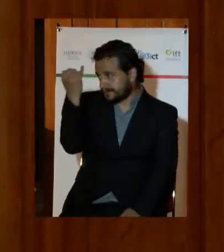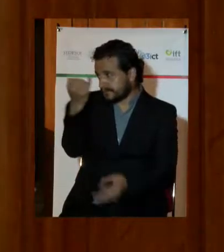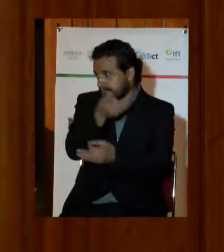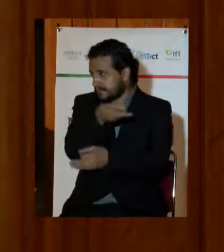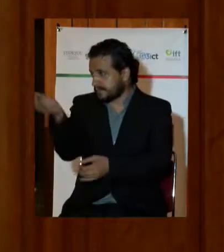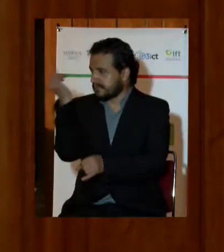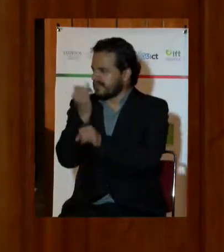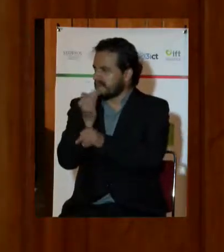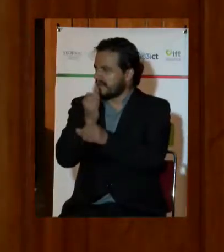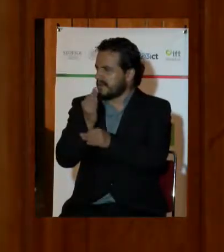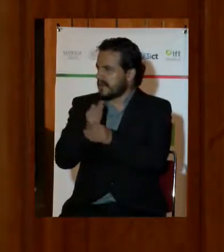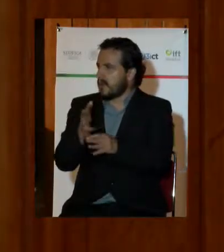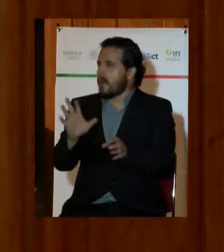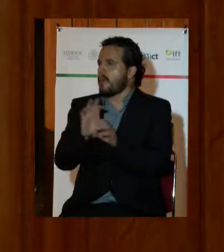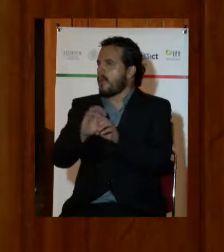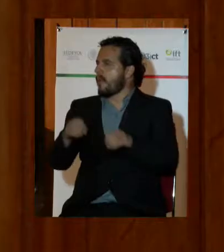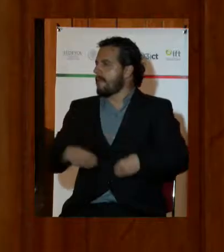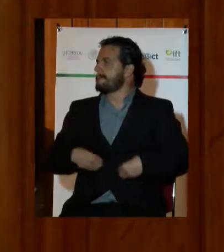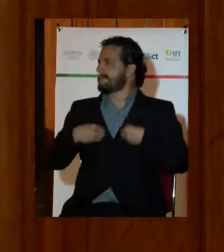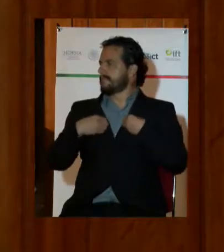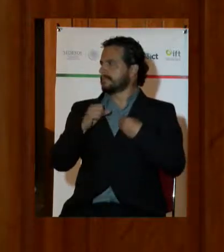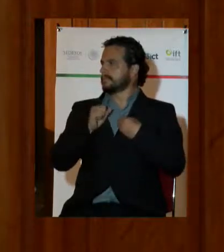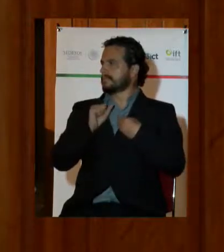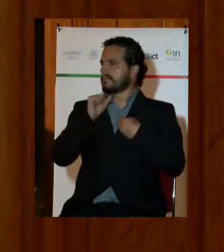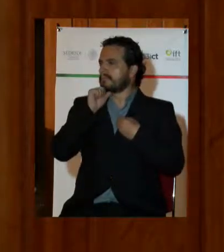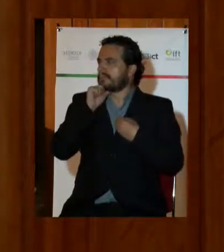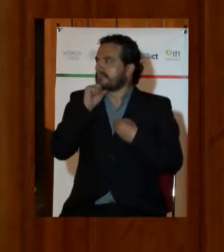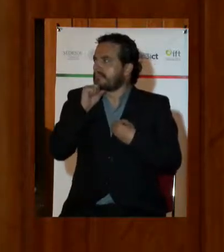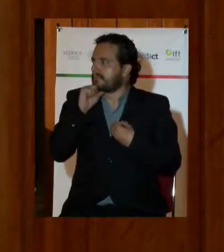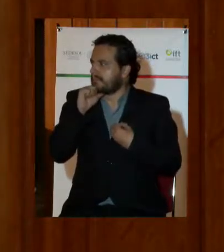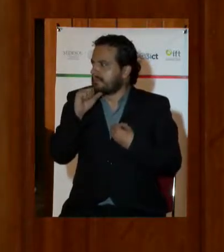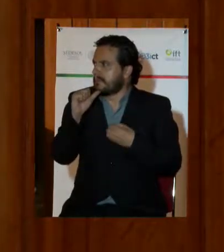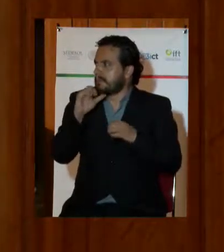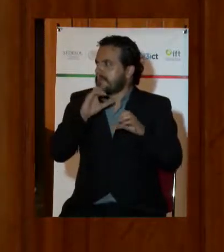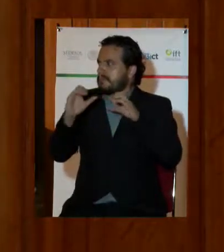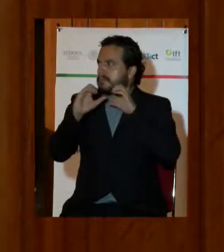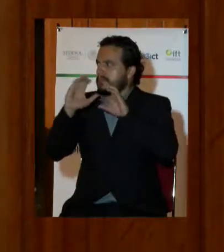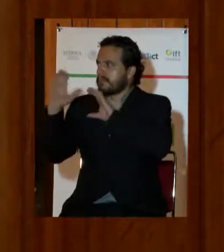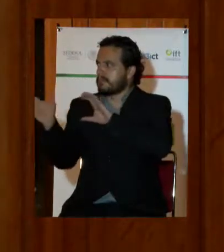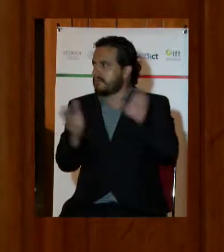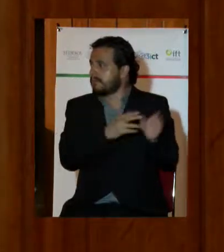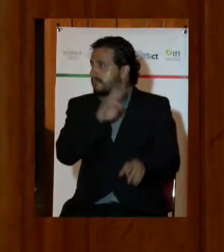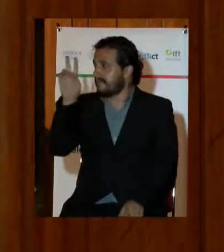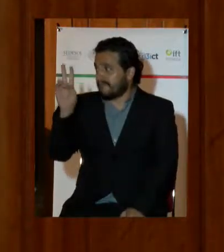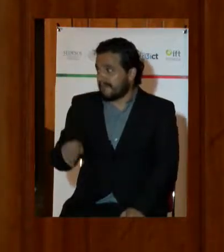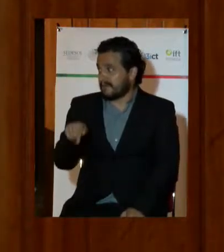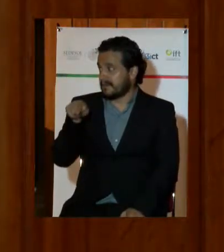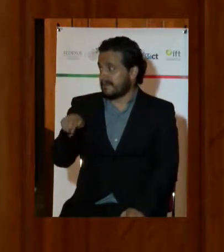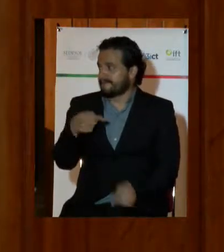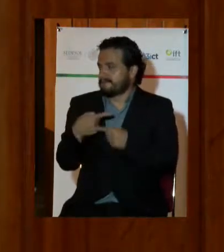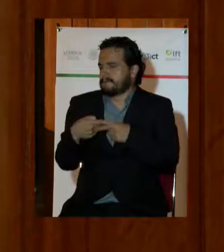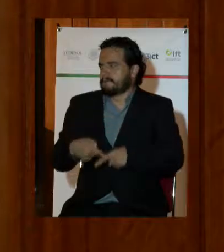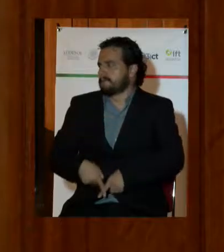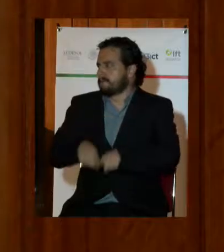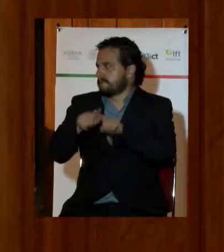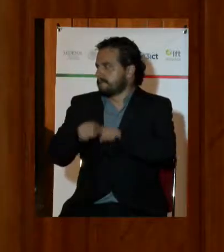las telecomunicaciones. La verdad es que nos hemos vuelto muy dependientes y yo creo que de buena manera.